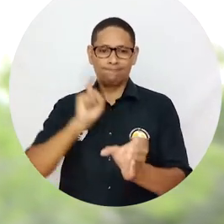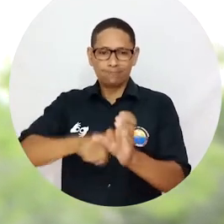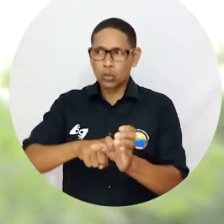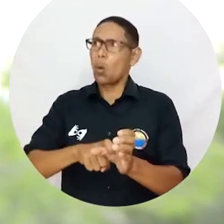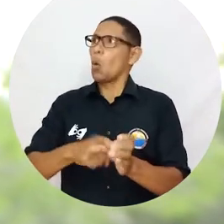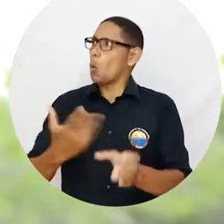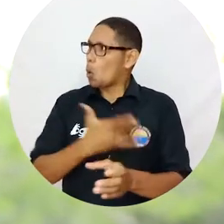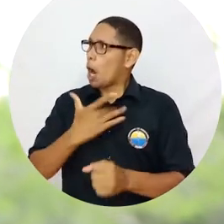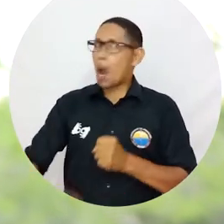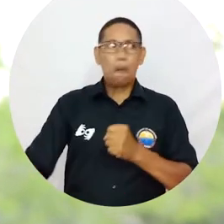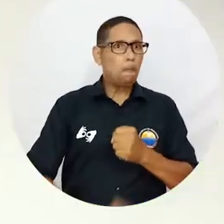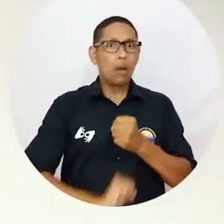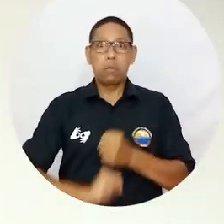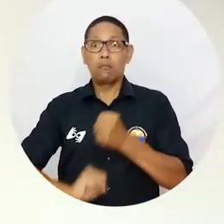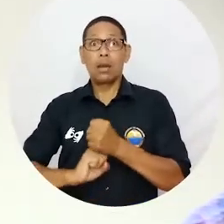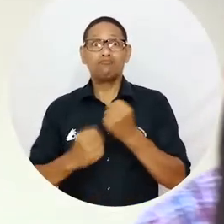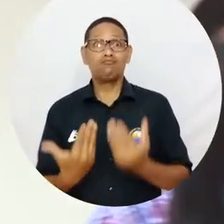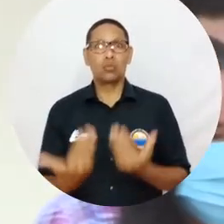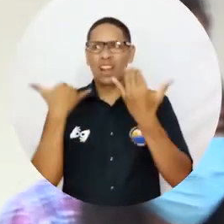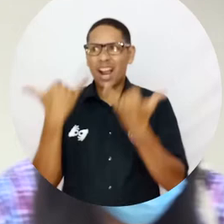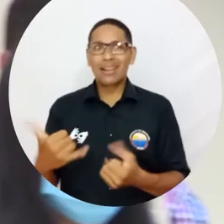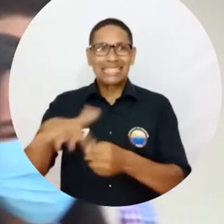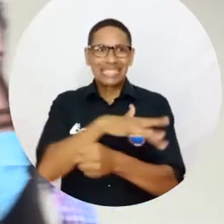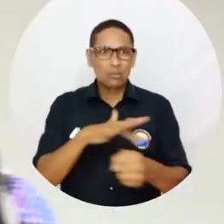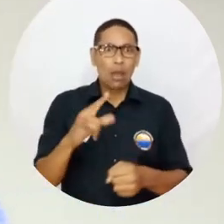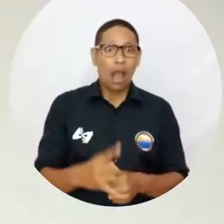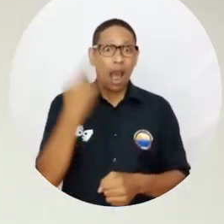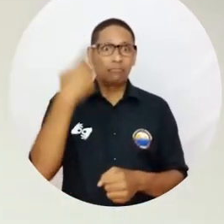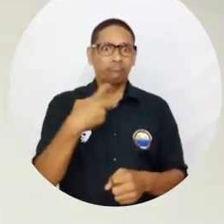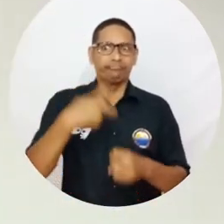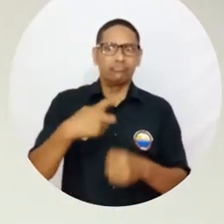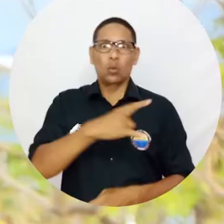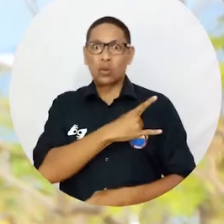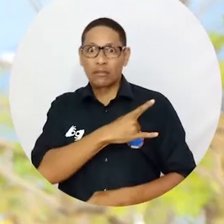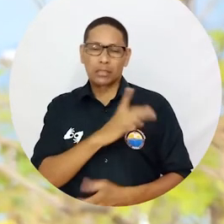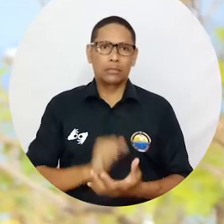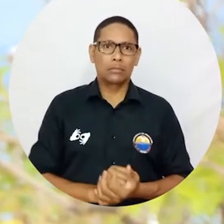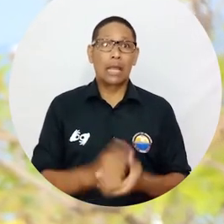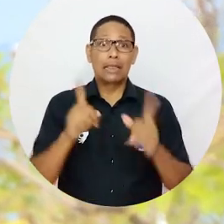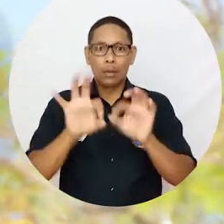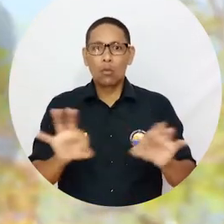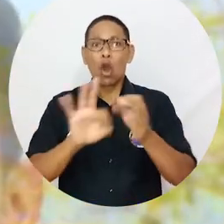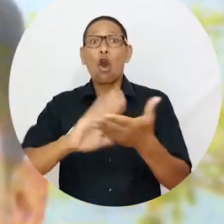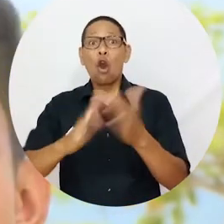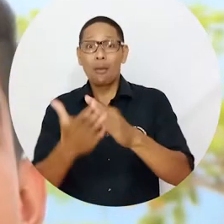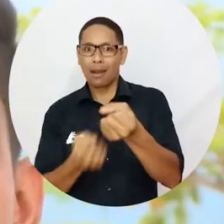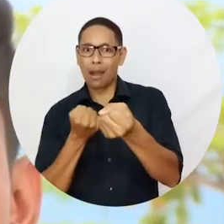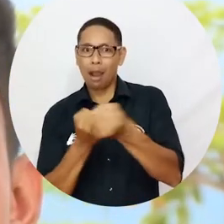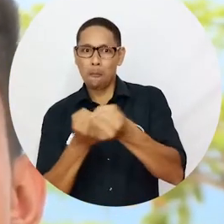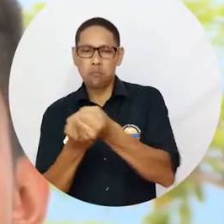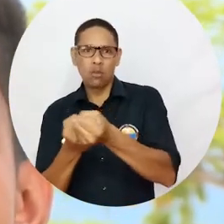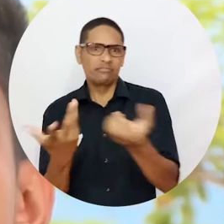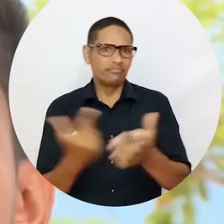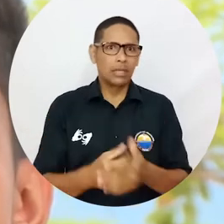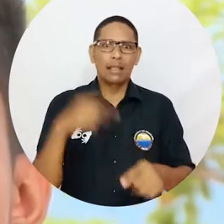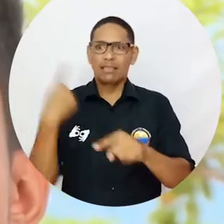apoyo que muchas veces necesitamos para las situaciones que se nos puede presentar en la universidad. También será un apoyo para las comunidades, con la realización